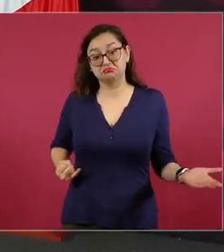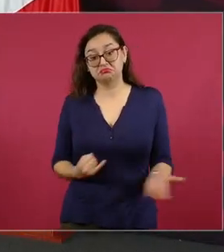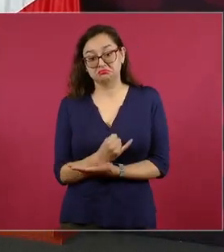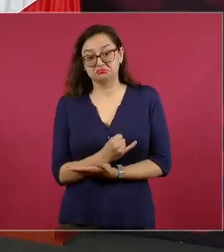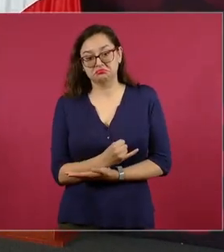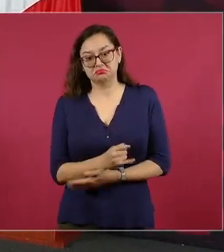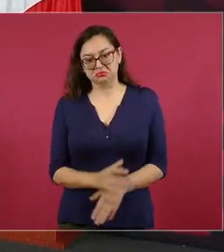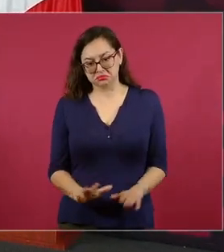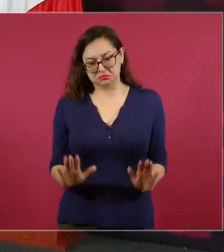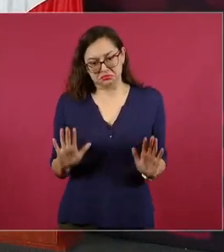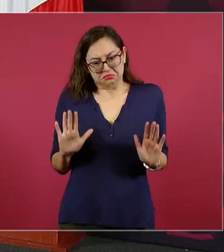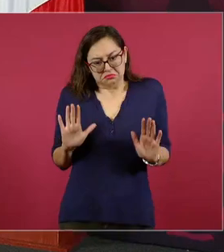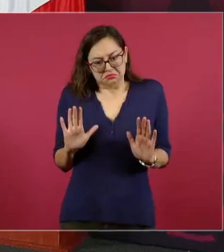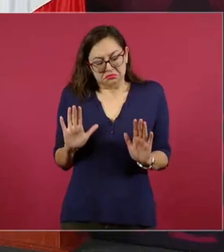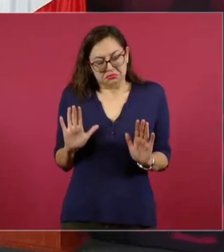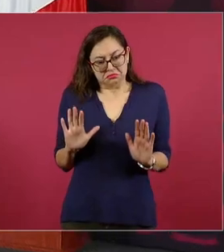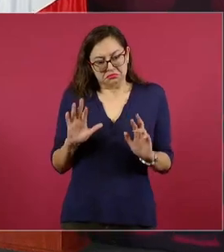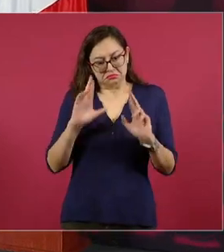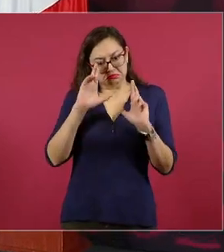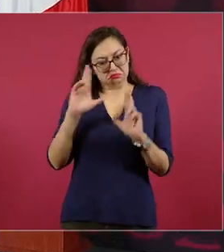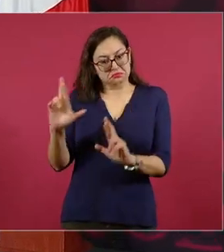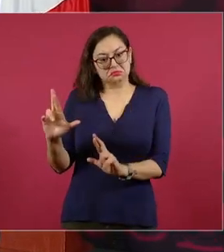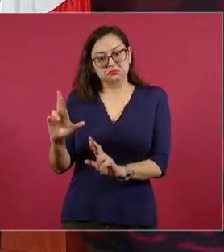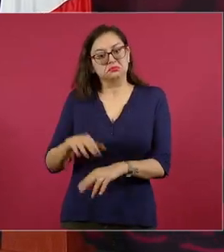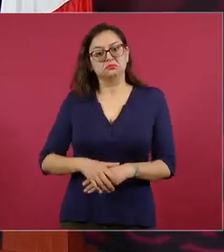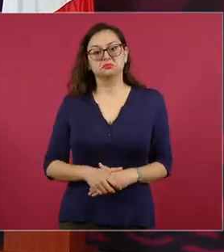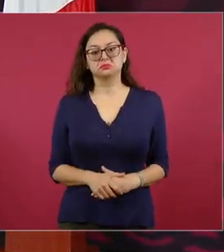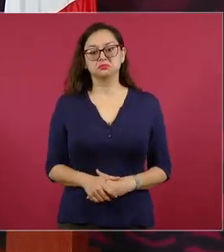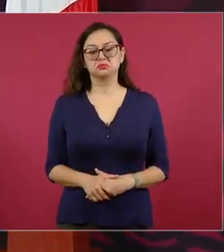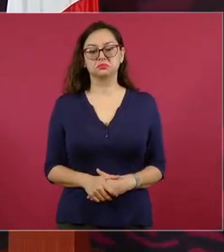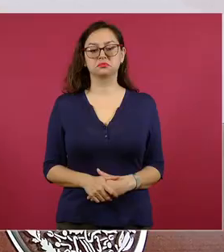y yo repito,